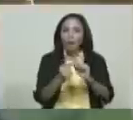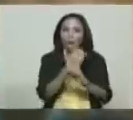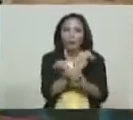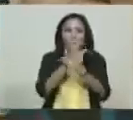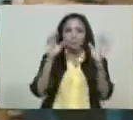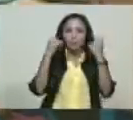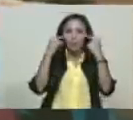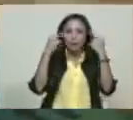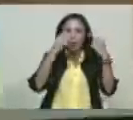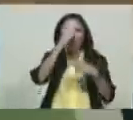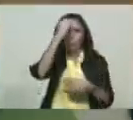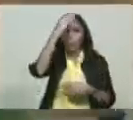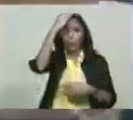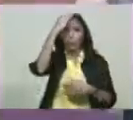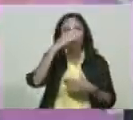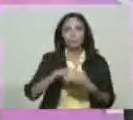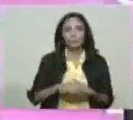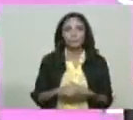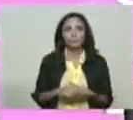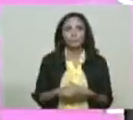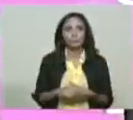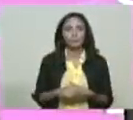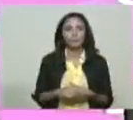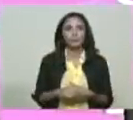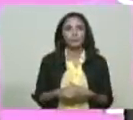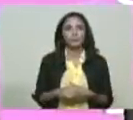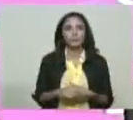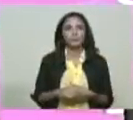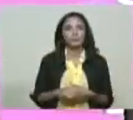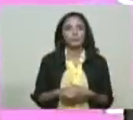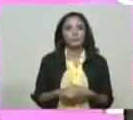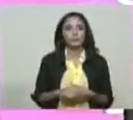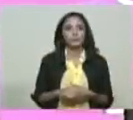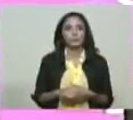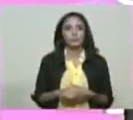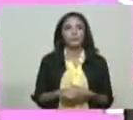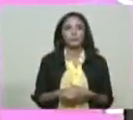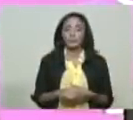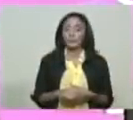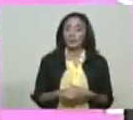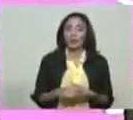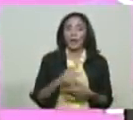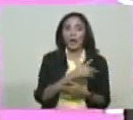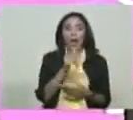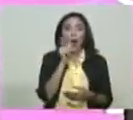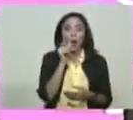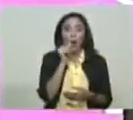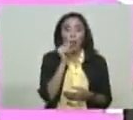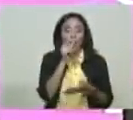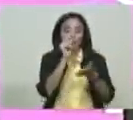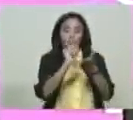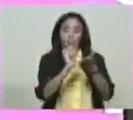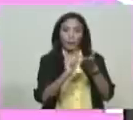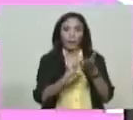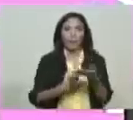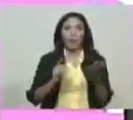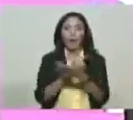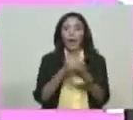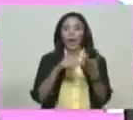No se nutre. Muy bien logrado, ¿no? Creo que ganó un premio nacional de periodismo a las portadas,